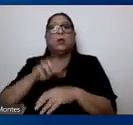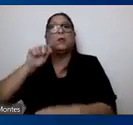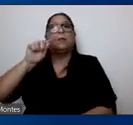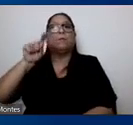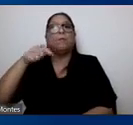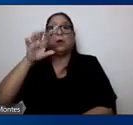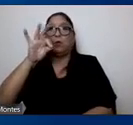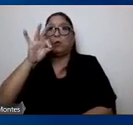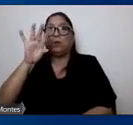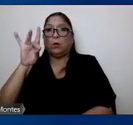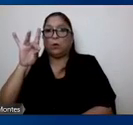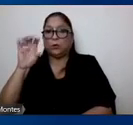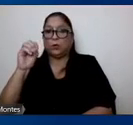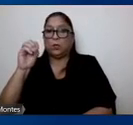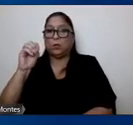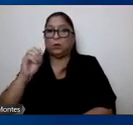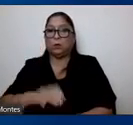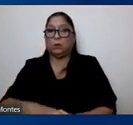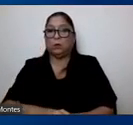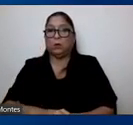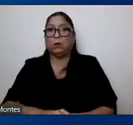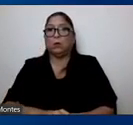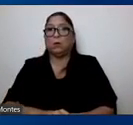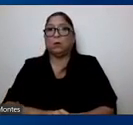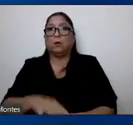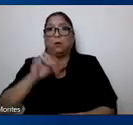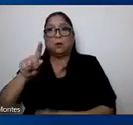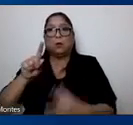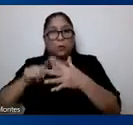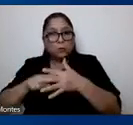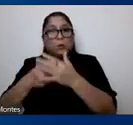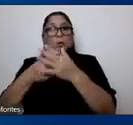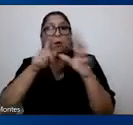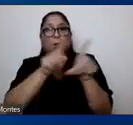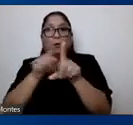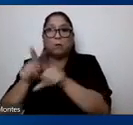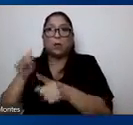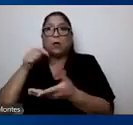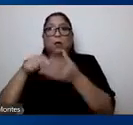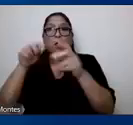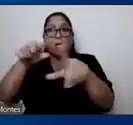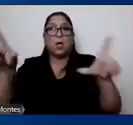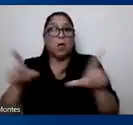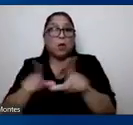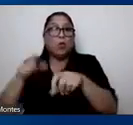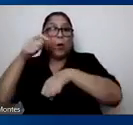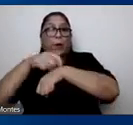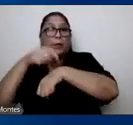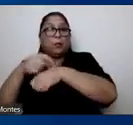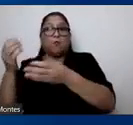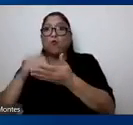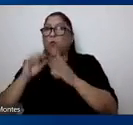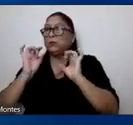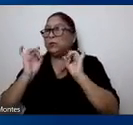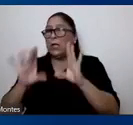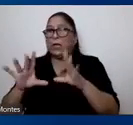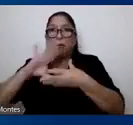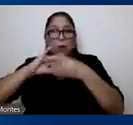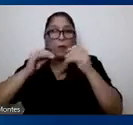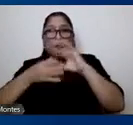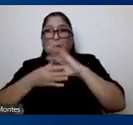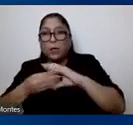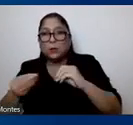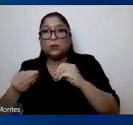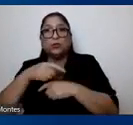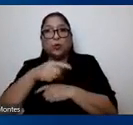1280, que nos configura también pues como que el espacio temporal más trágico de nuestra historia